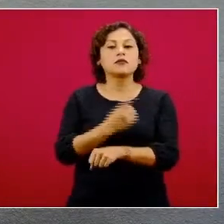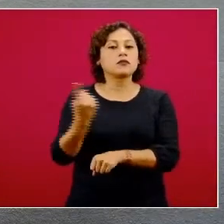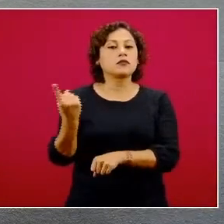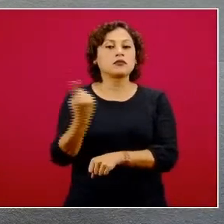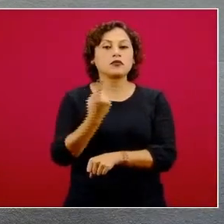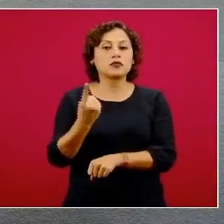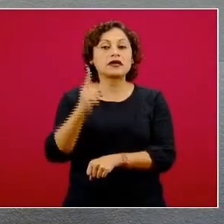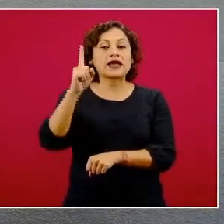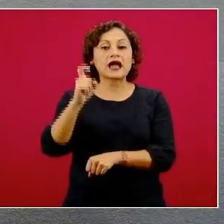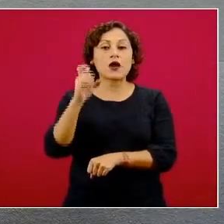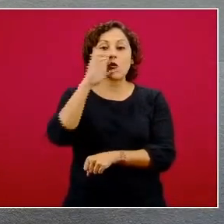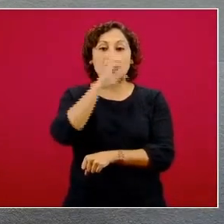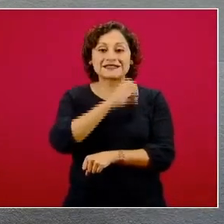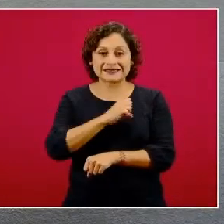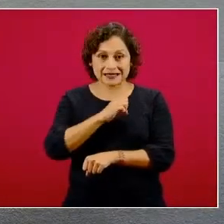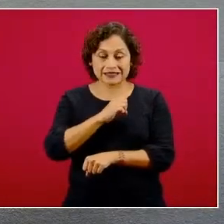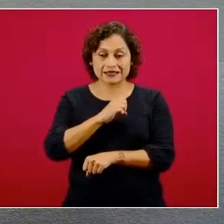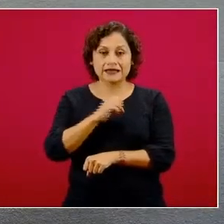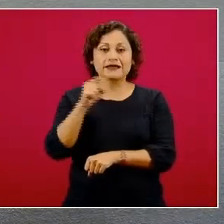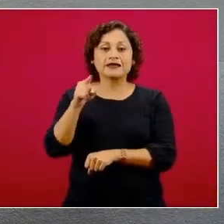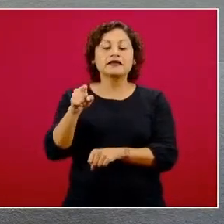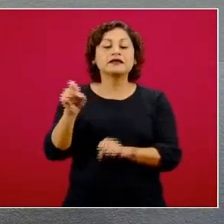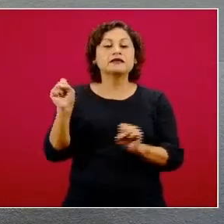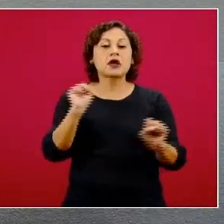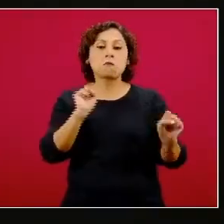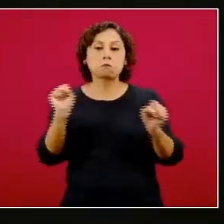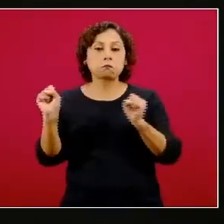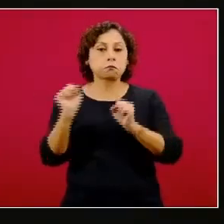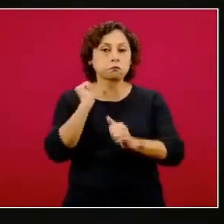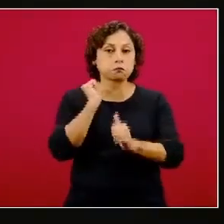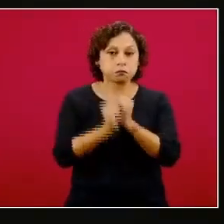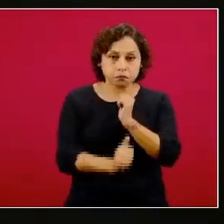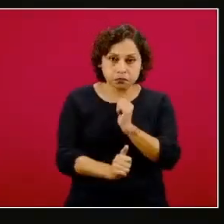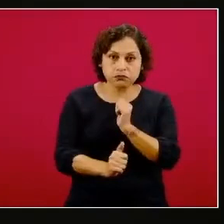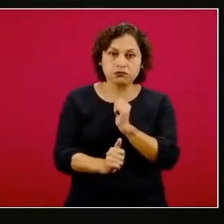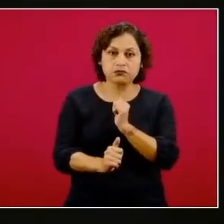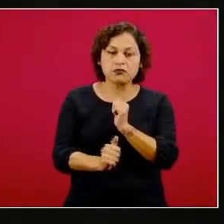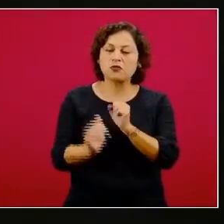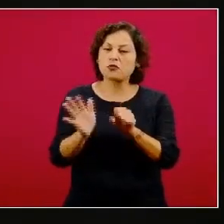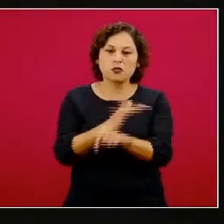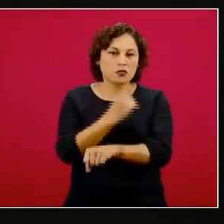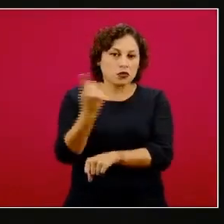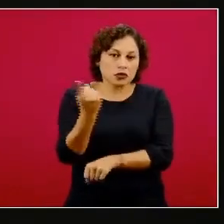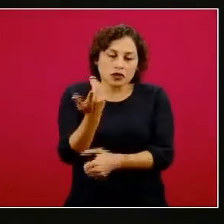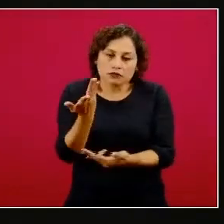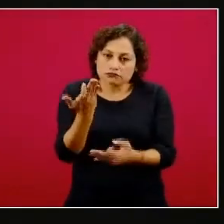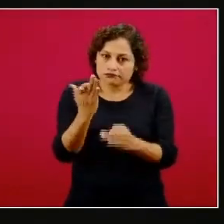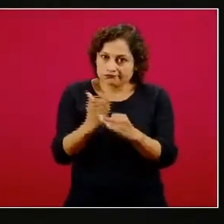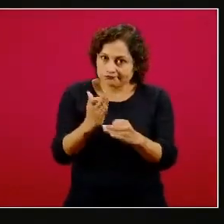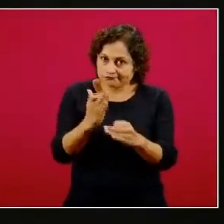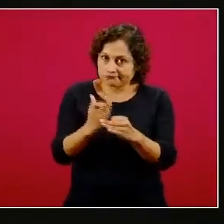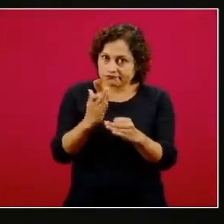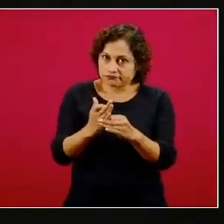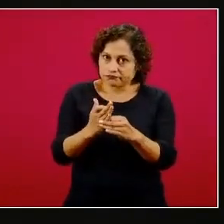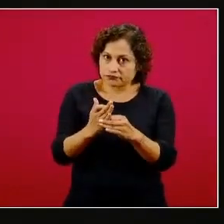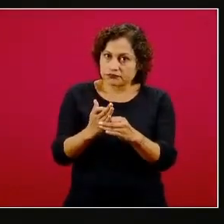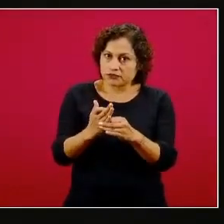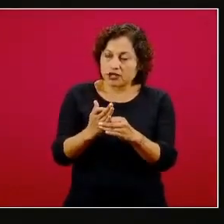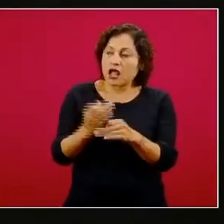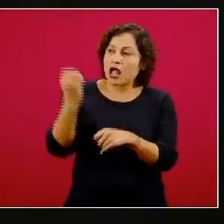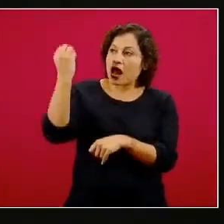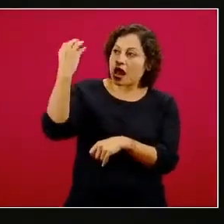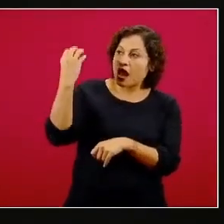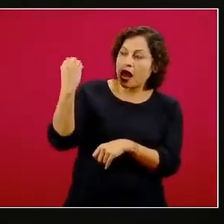de Aguascalientes si están en transición? Vamos, son preguntas que nos hacen a veces recurrentemente. Entiendo que Aguascalientes está en semáforo